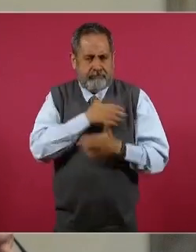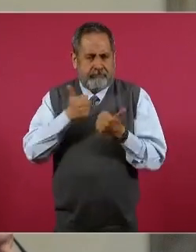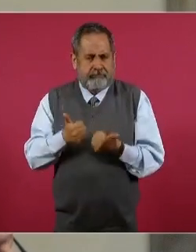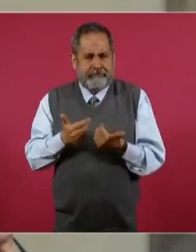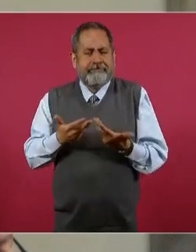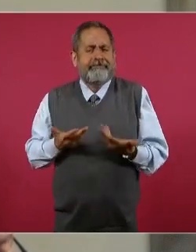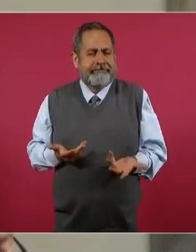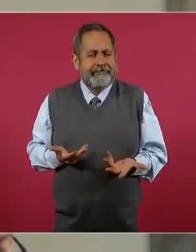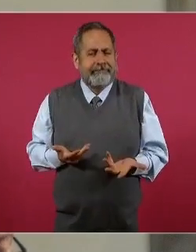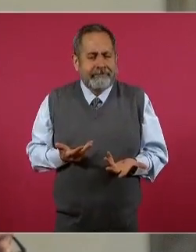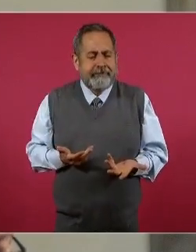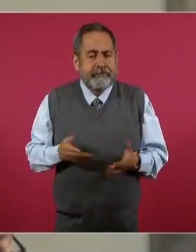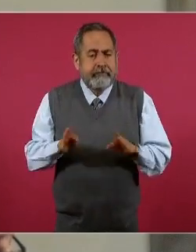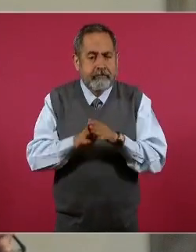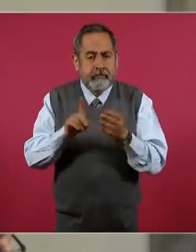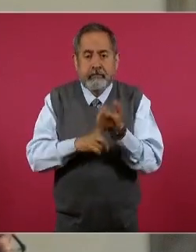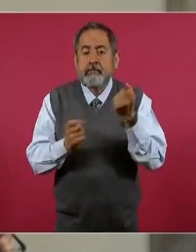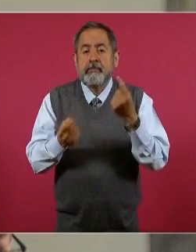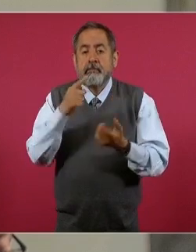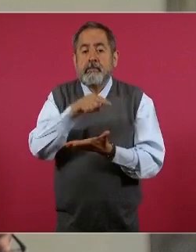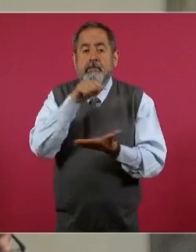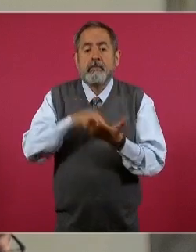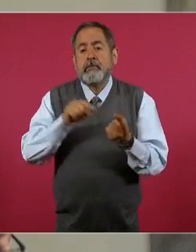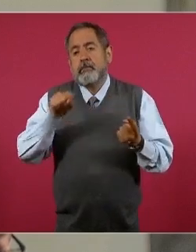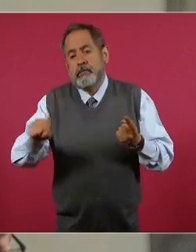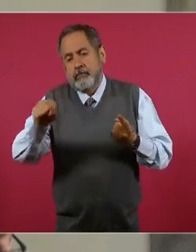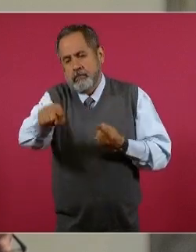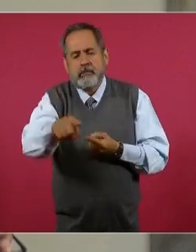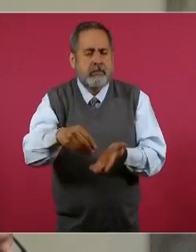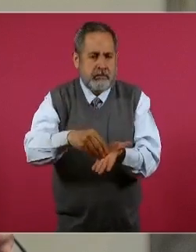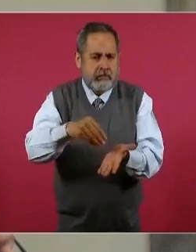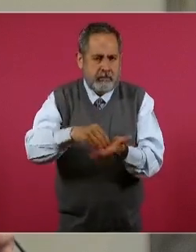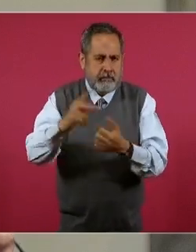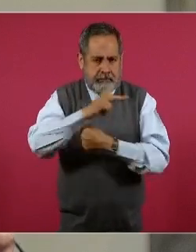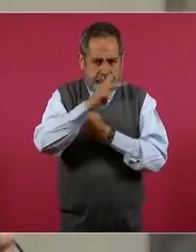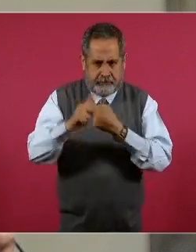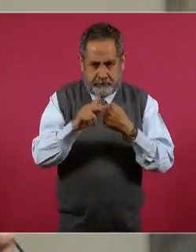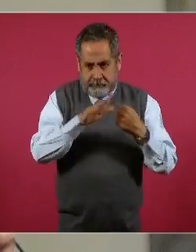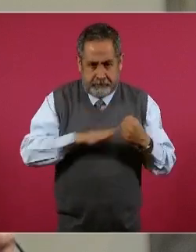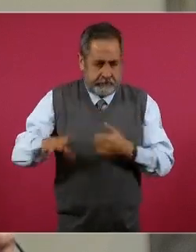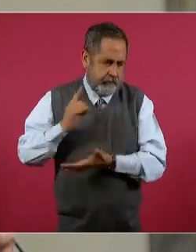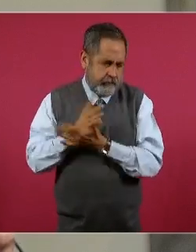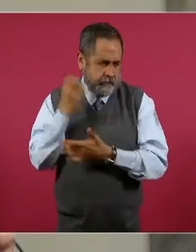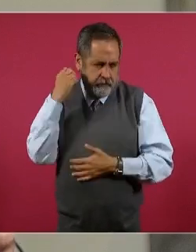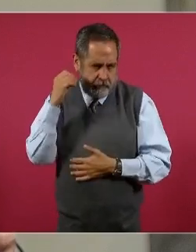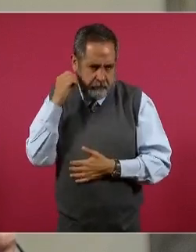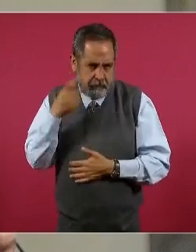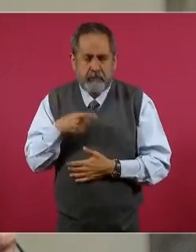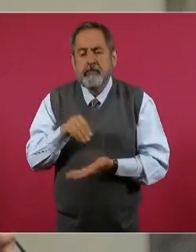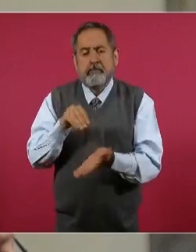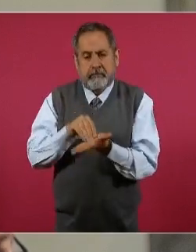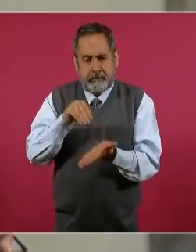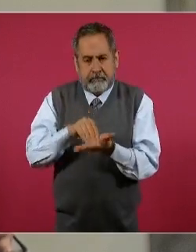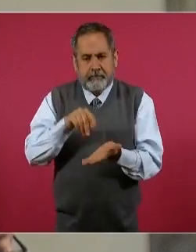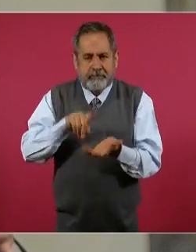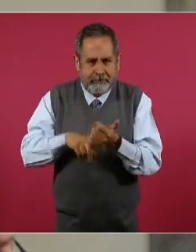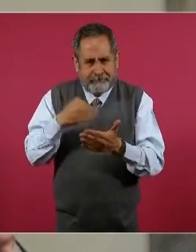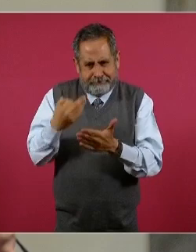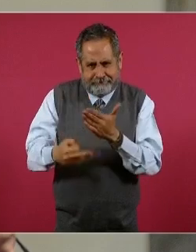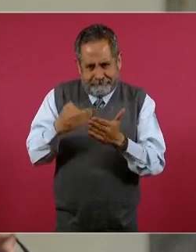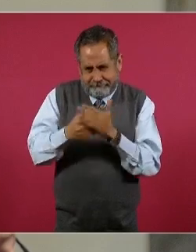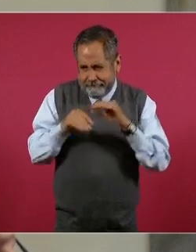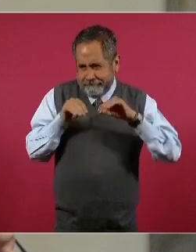embargo, hay algunas localidades, hay algunos municipios en todo el país, no creo que solamente sea Oaxaca, que necesitan todavía el